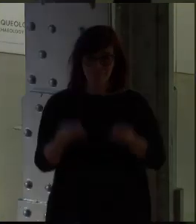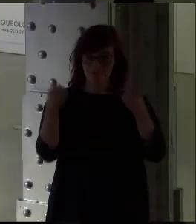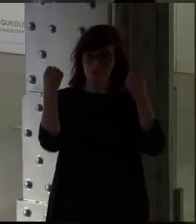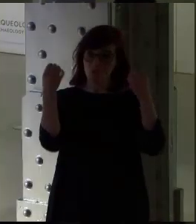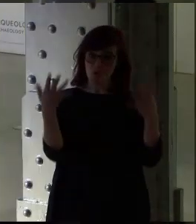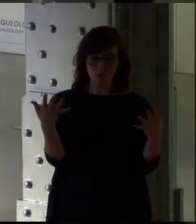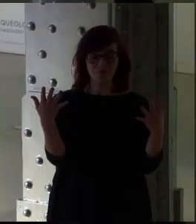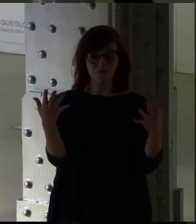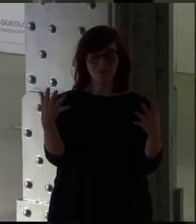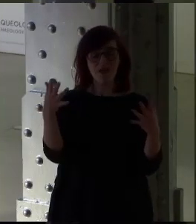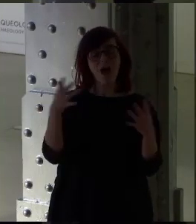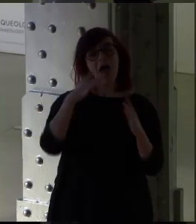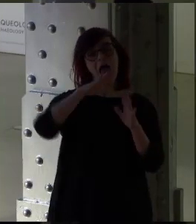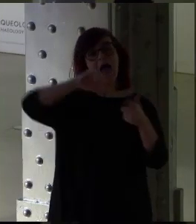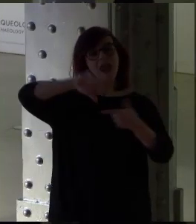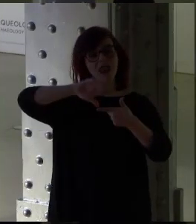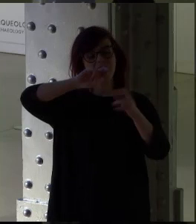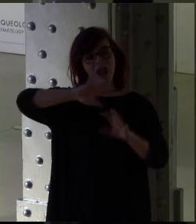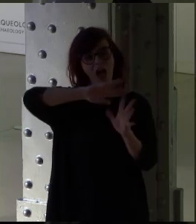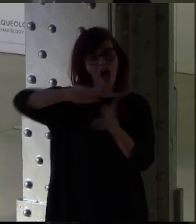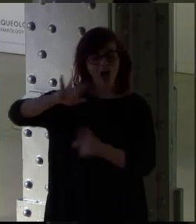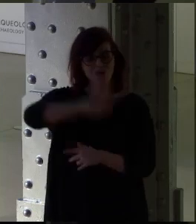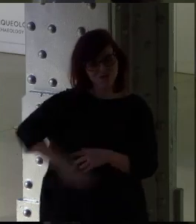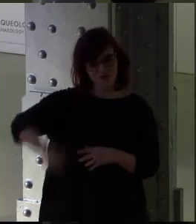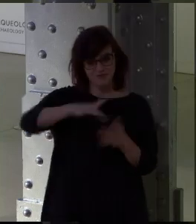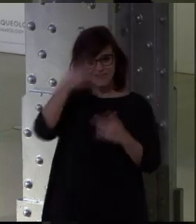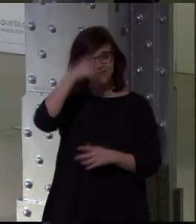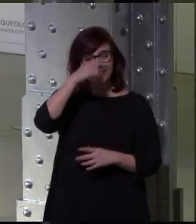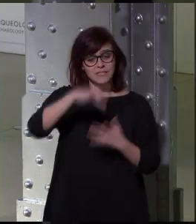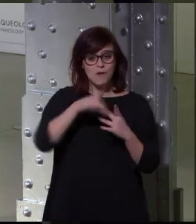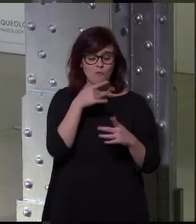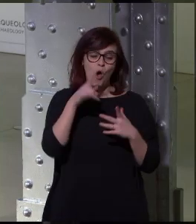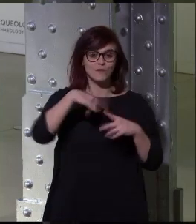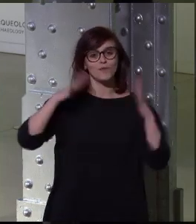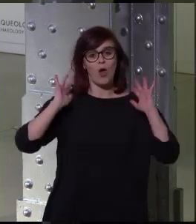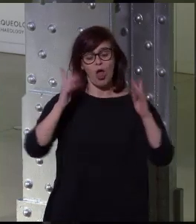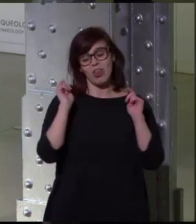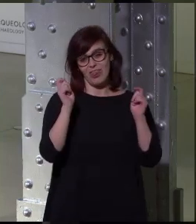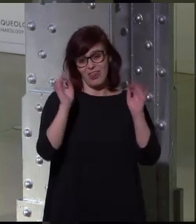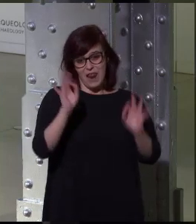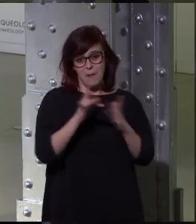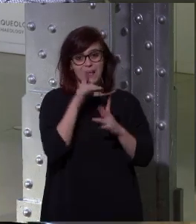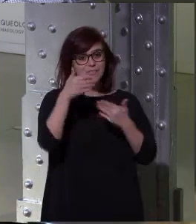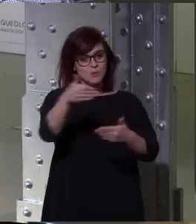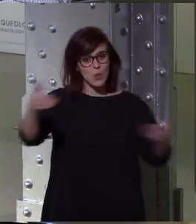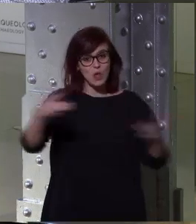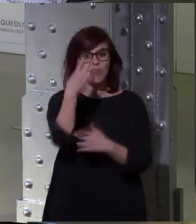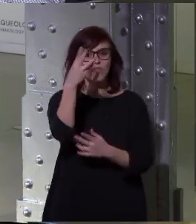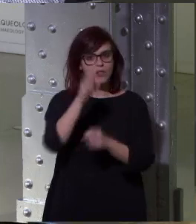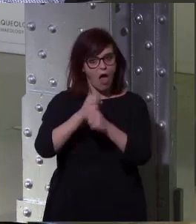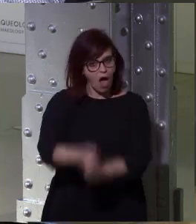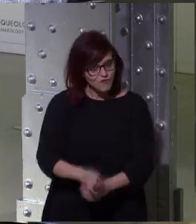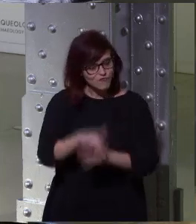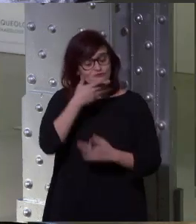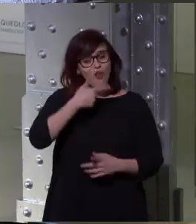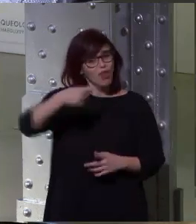Bueno, National Geographic, como venimos celebrando, y esta exposición lleva 130 años, ¿no?